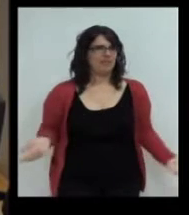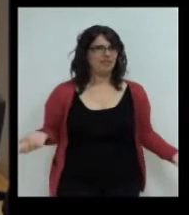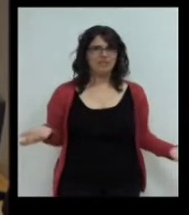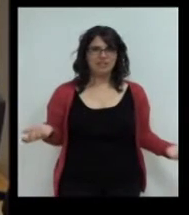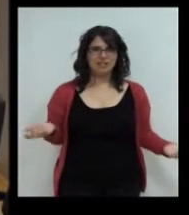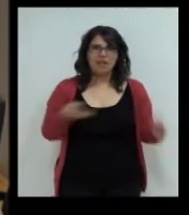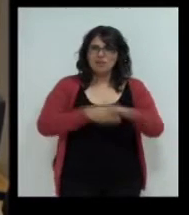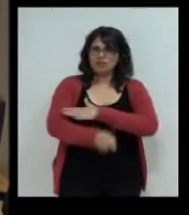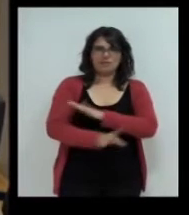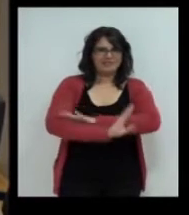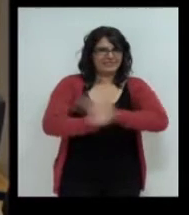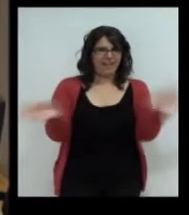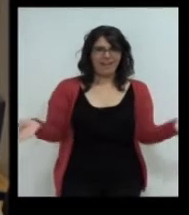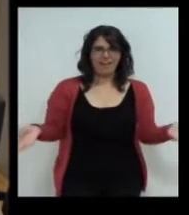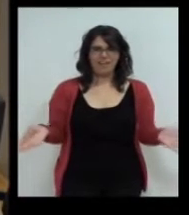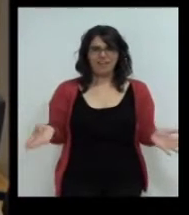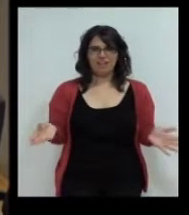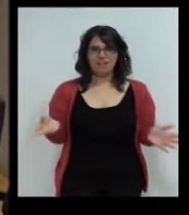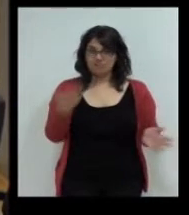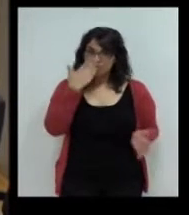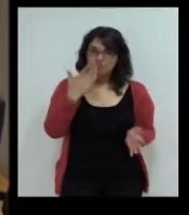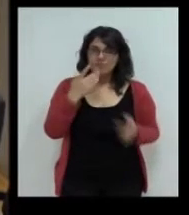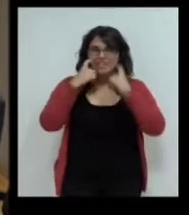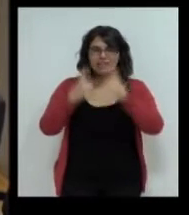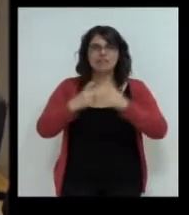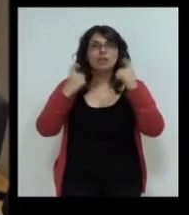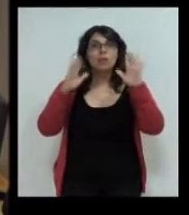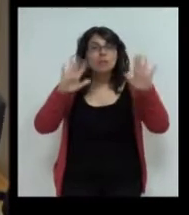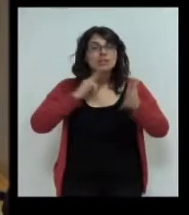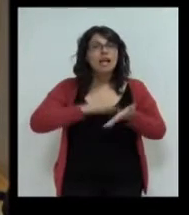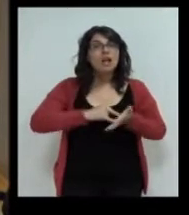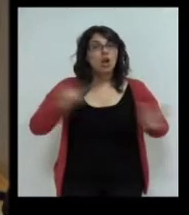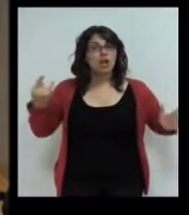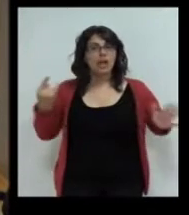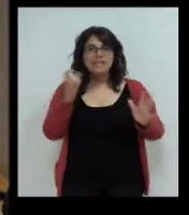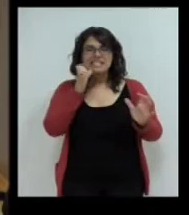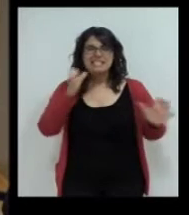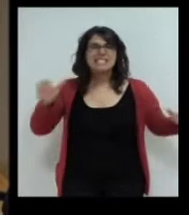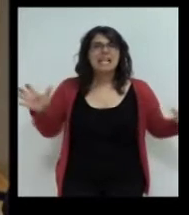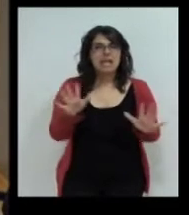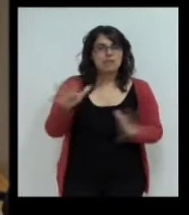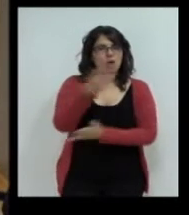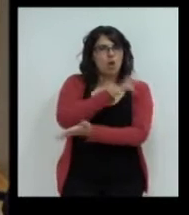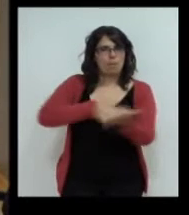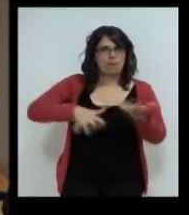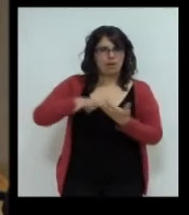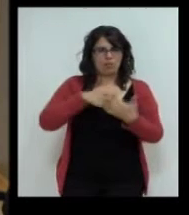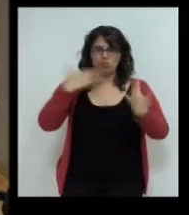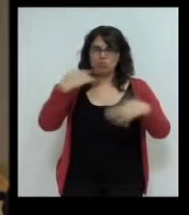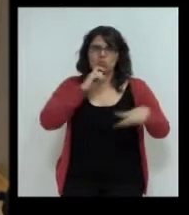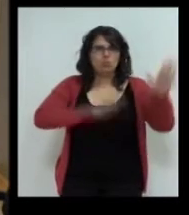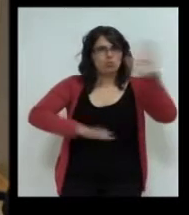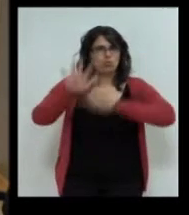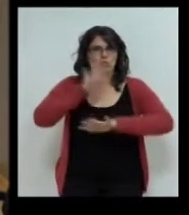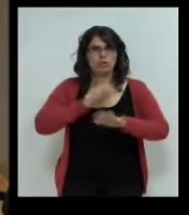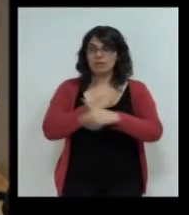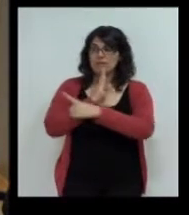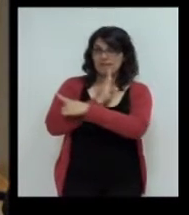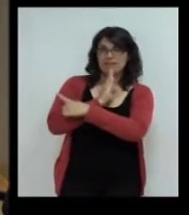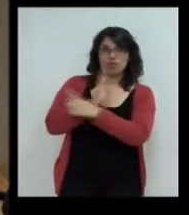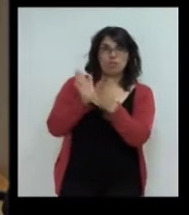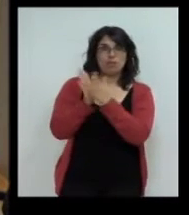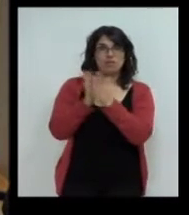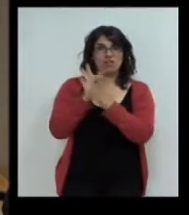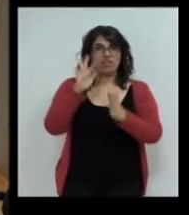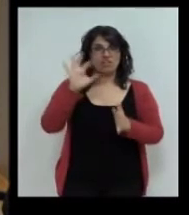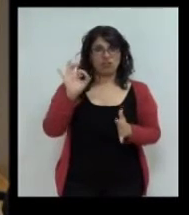tal. Y de verdad, o sea, lo estamos intentando, pero es que la tecnología es terrible, o sea, es terriblemente compleja. O sea, es que lo que él dice es